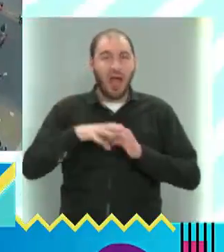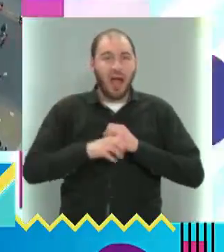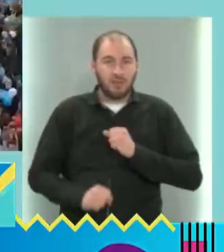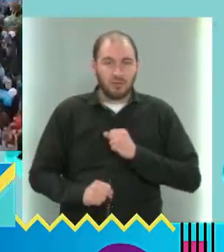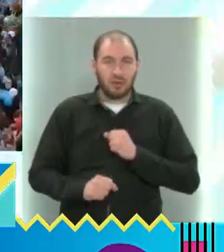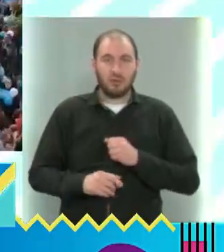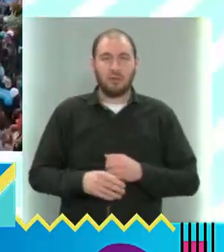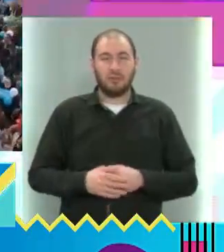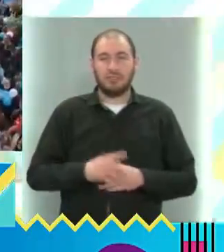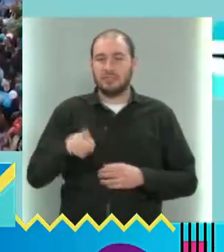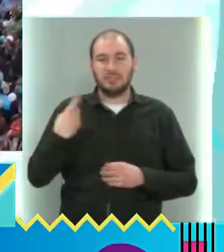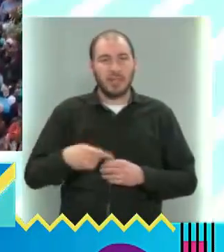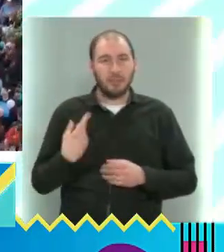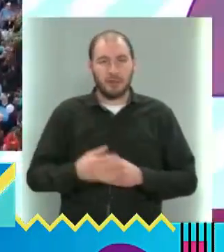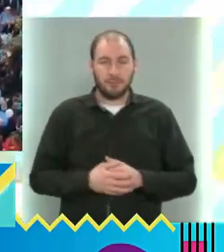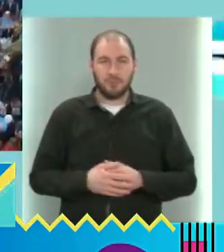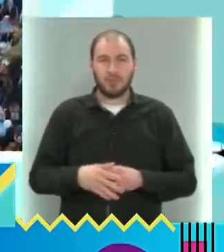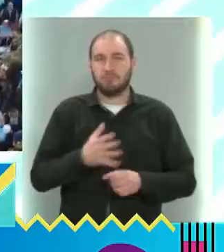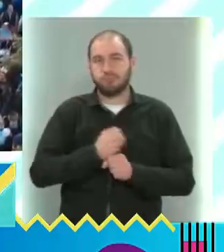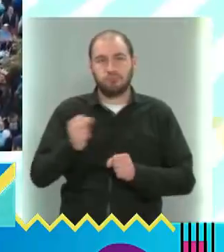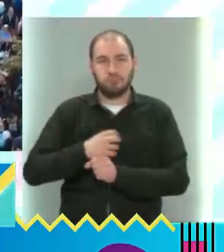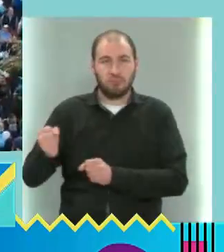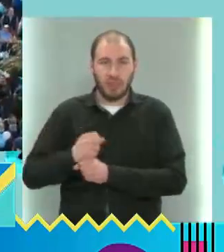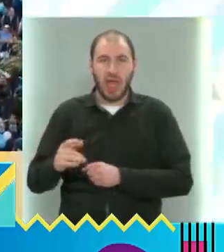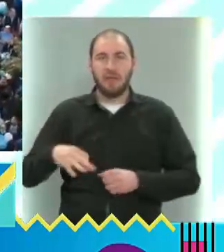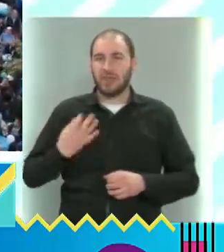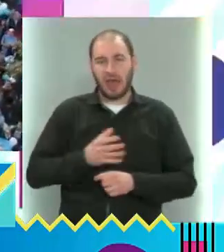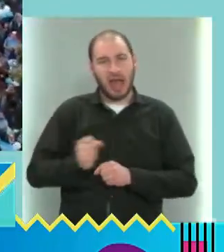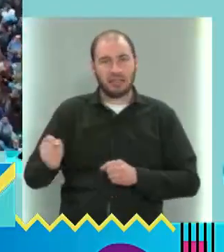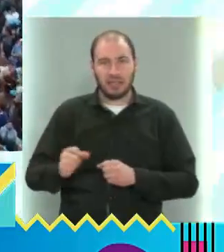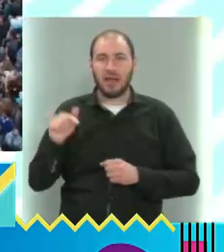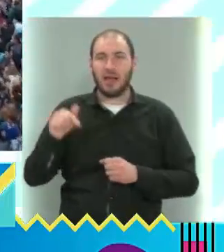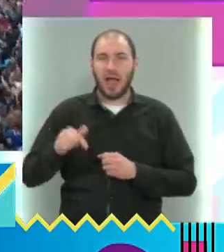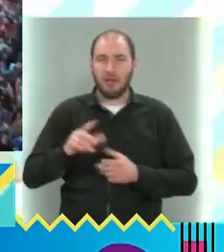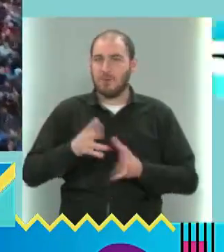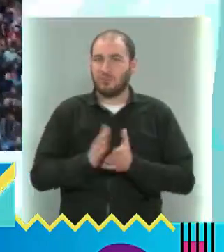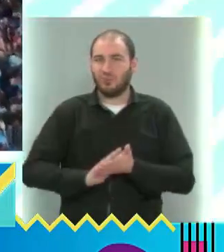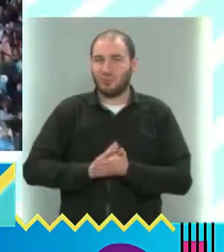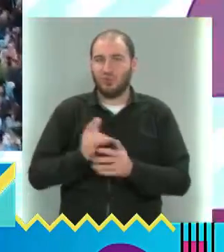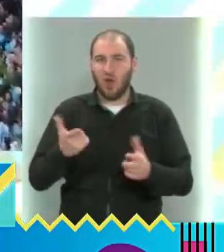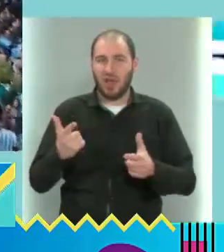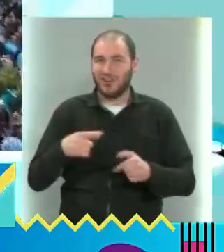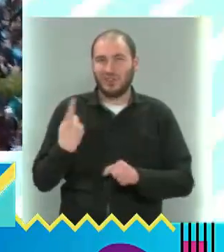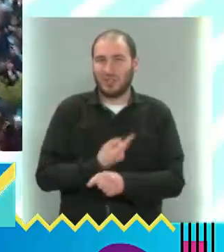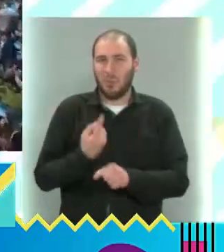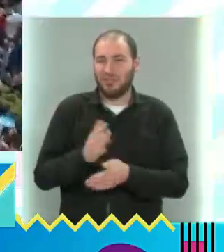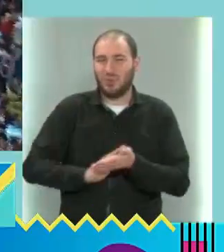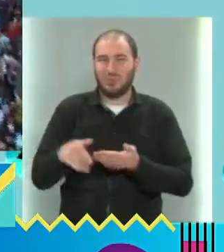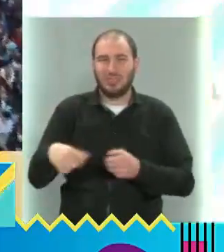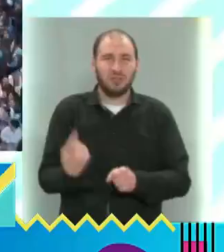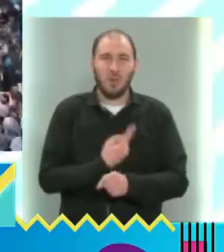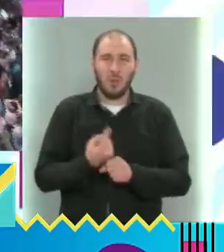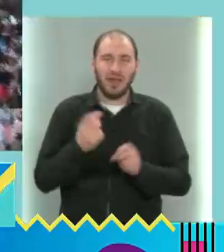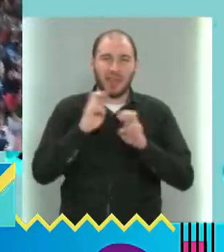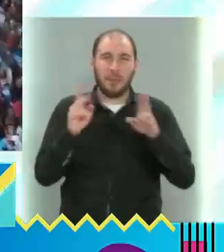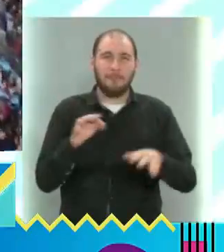decir, la eliminación sistemática o deliberada de una vida humana, sea la solución. No puede ser esa la solución desde el punto de